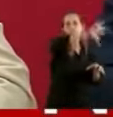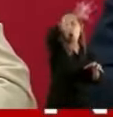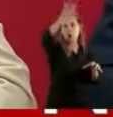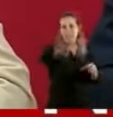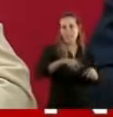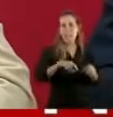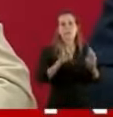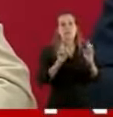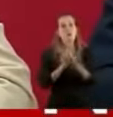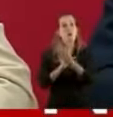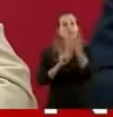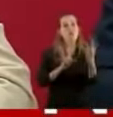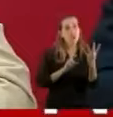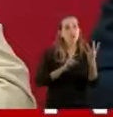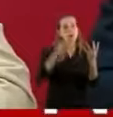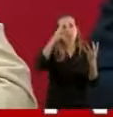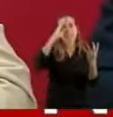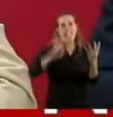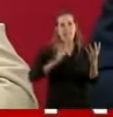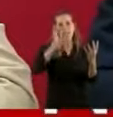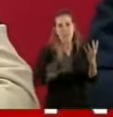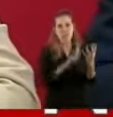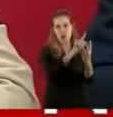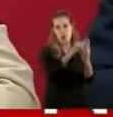país, de las 4 fuerzas, no solamente de